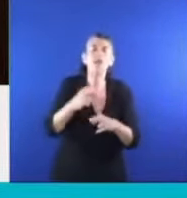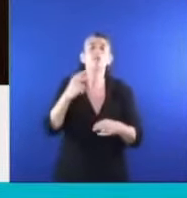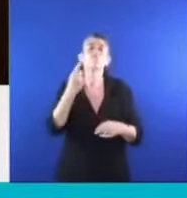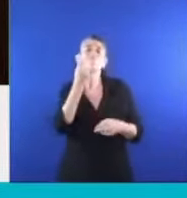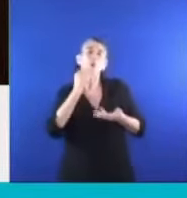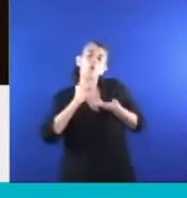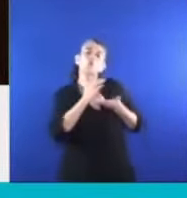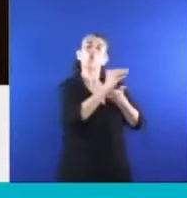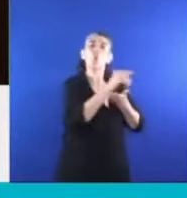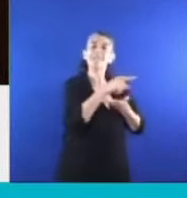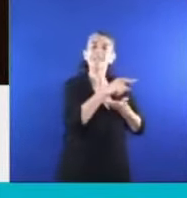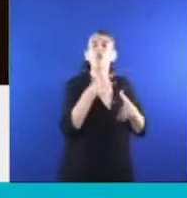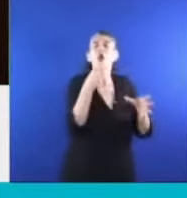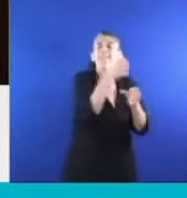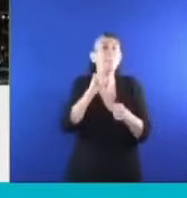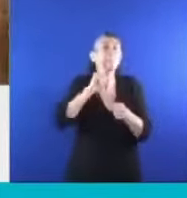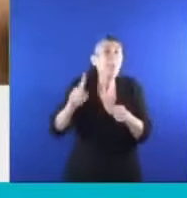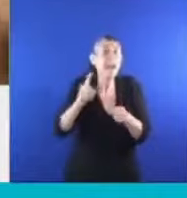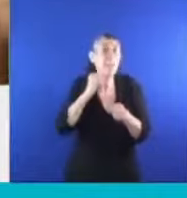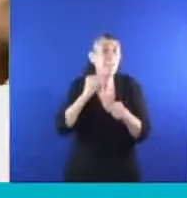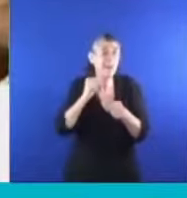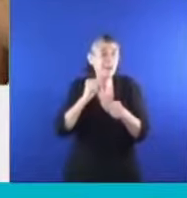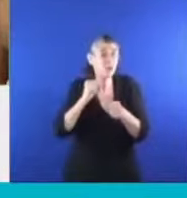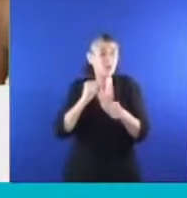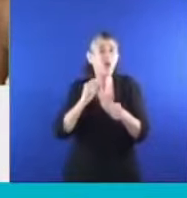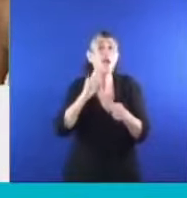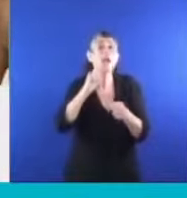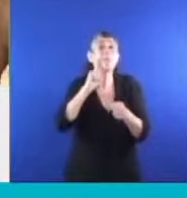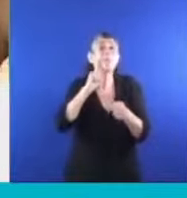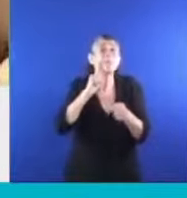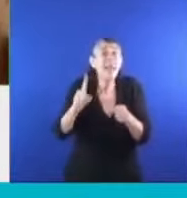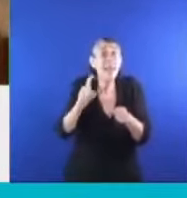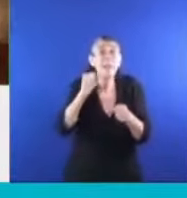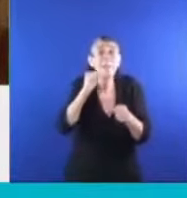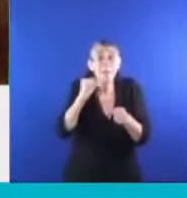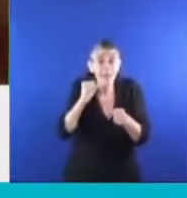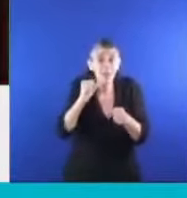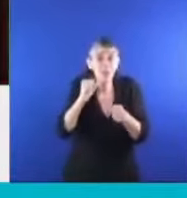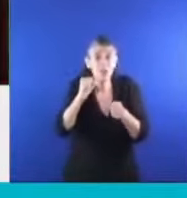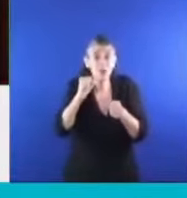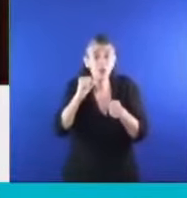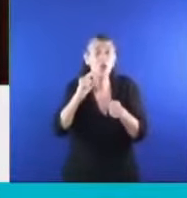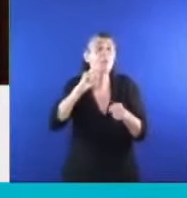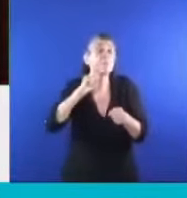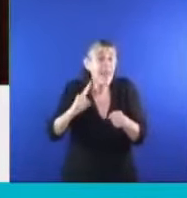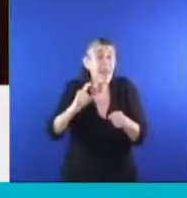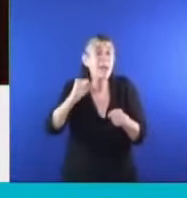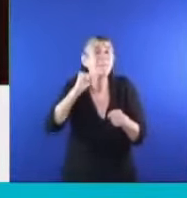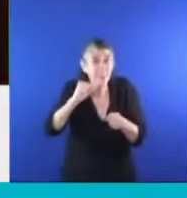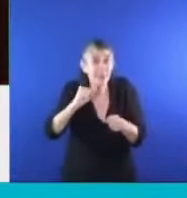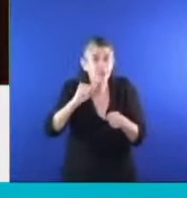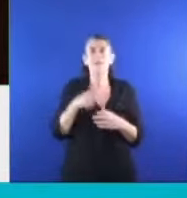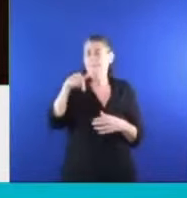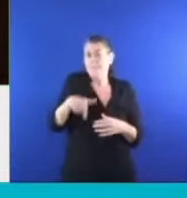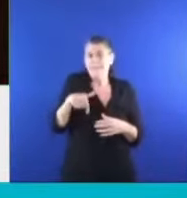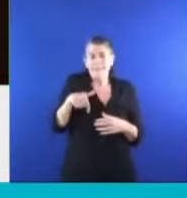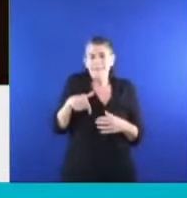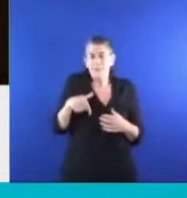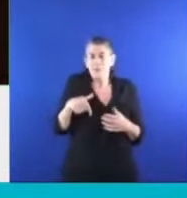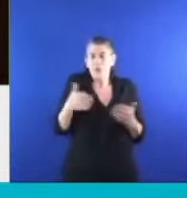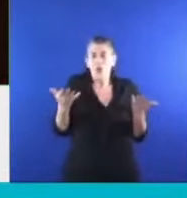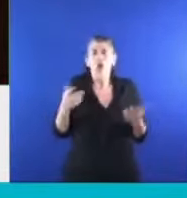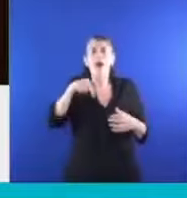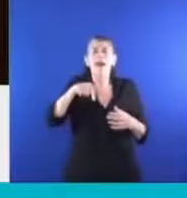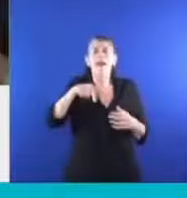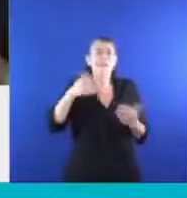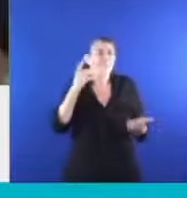transporte y el Fondo Compensador del Interior. Boleto 1.000 EI en todo el país. 1.000 pesos el boleto de colectivo. Pero también en